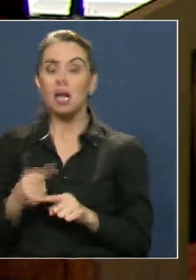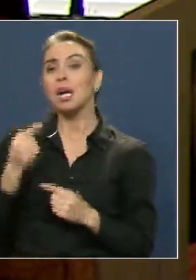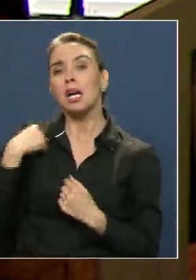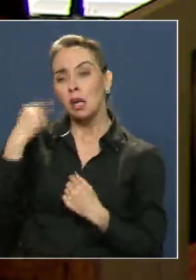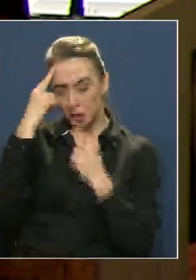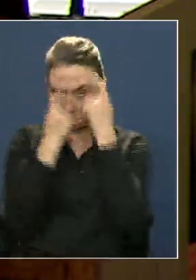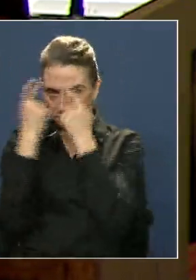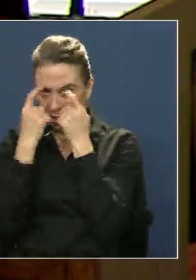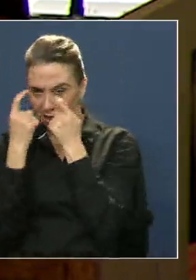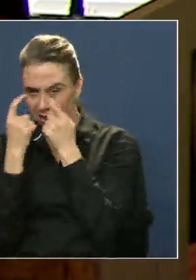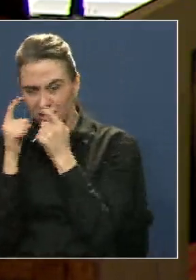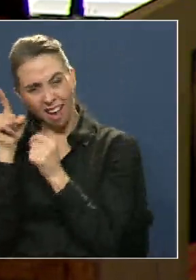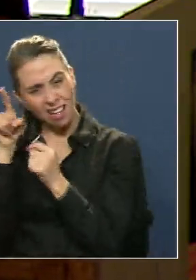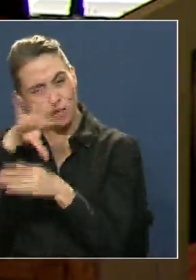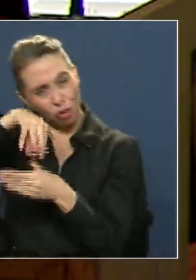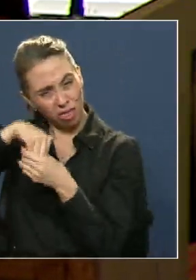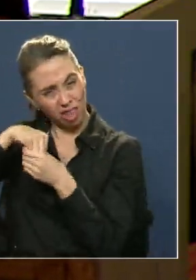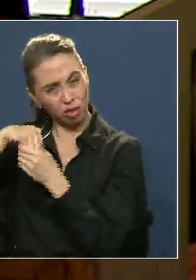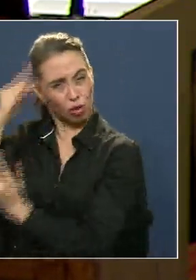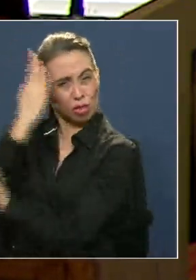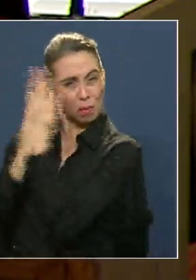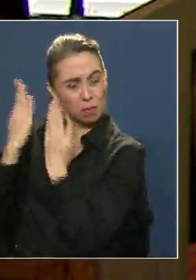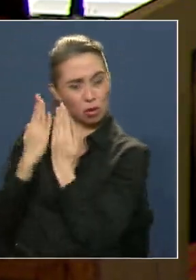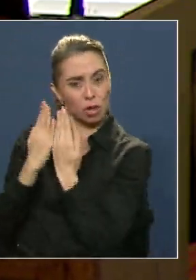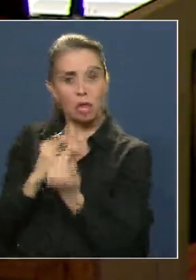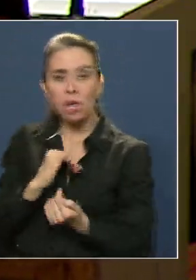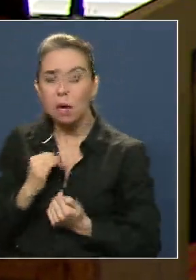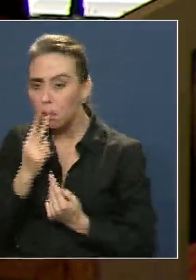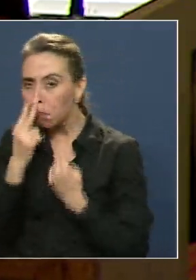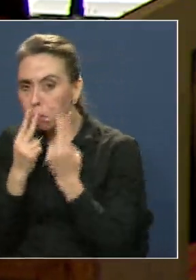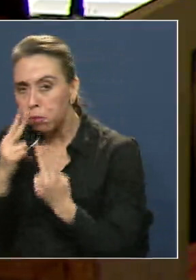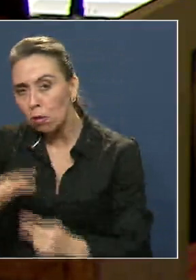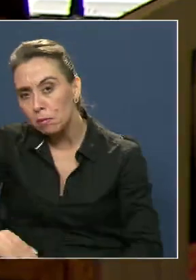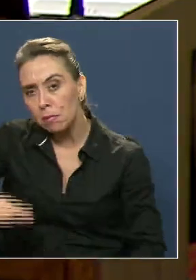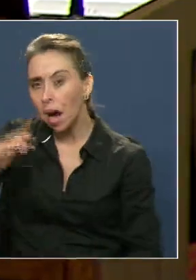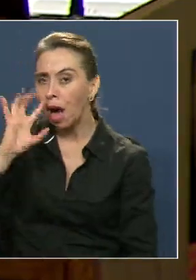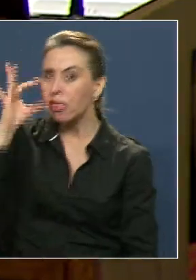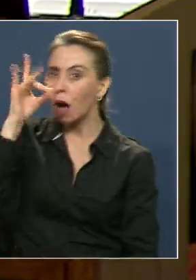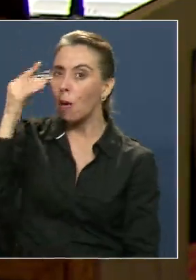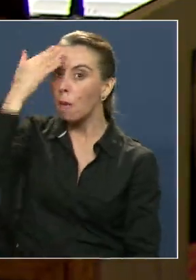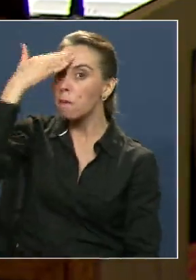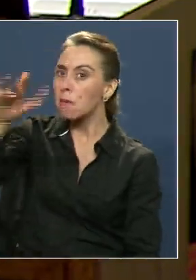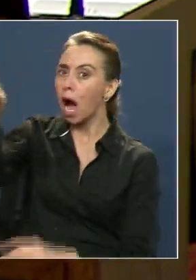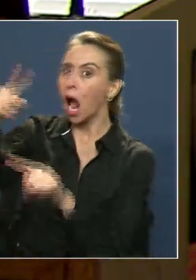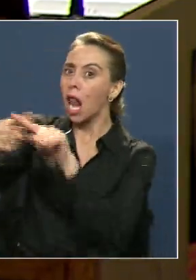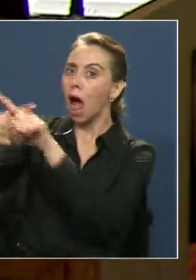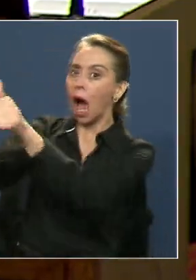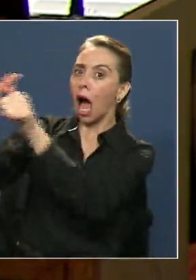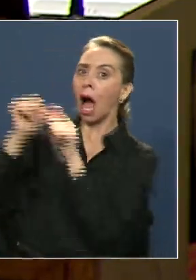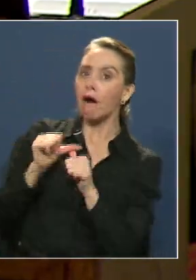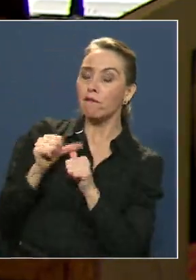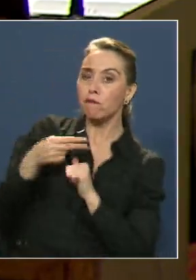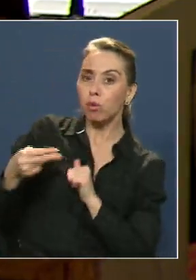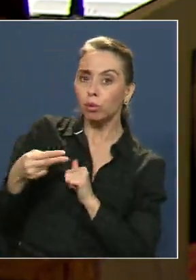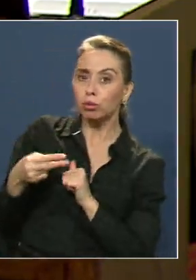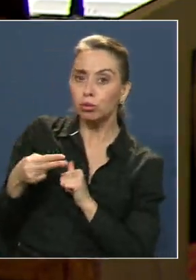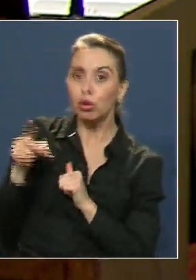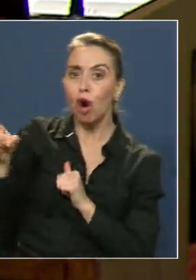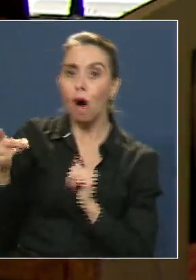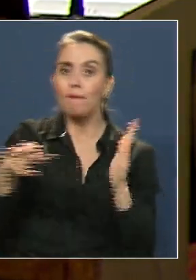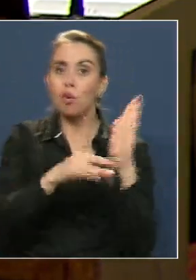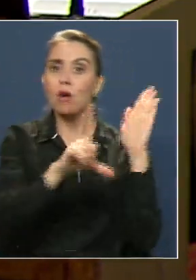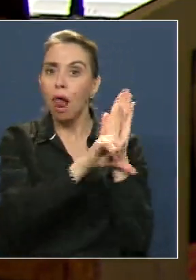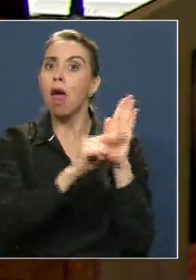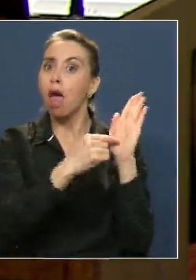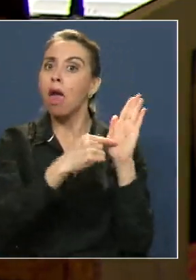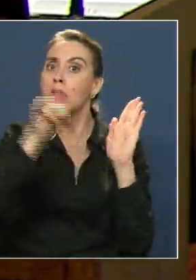de la protección o no? Y luego cuando se empiezan a dar cuenta que está mal, que es un delito, que fueron abusados, se empiezan a